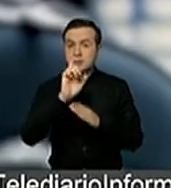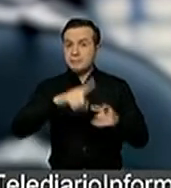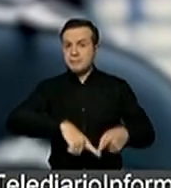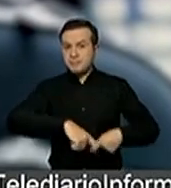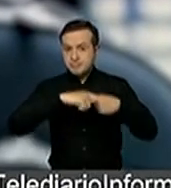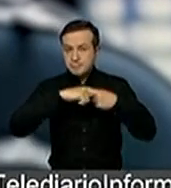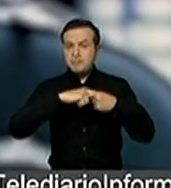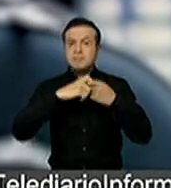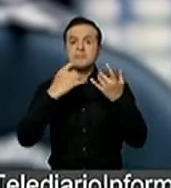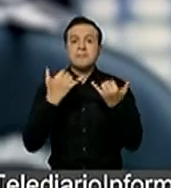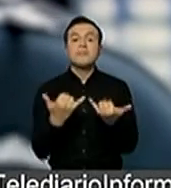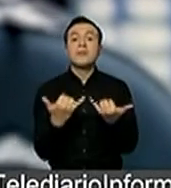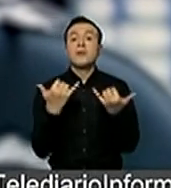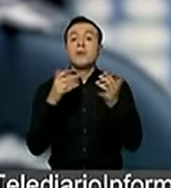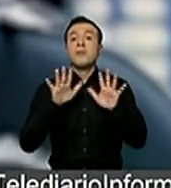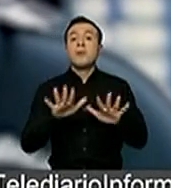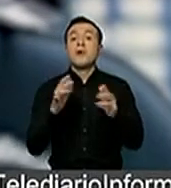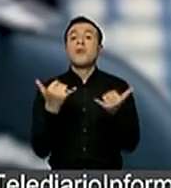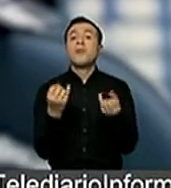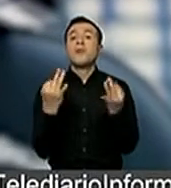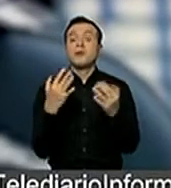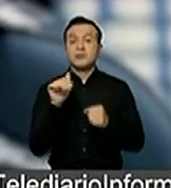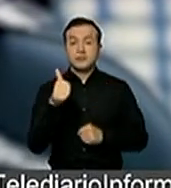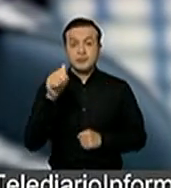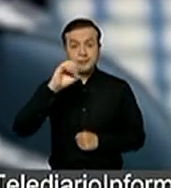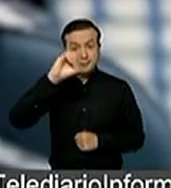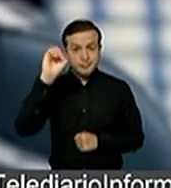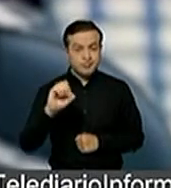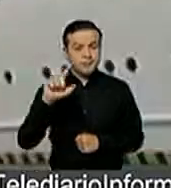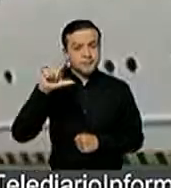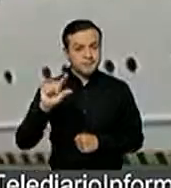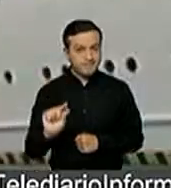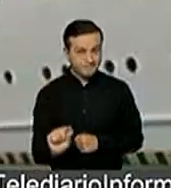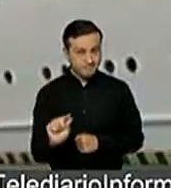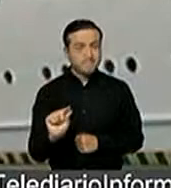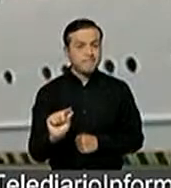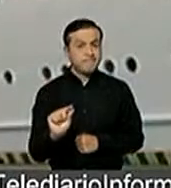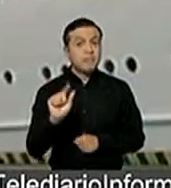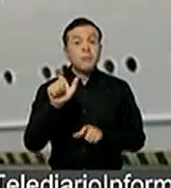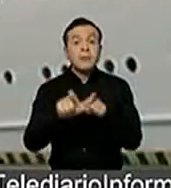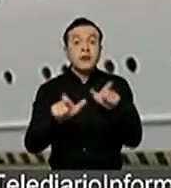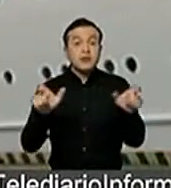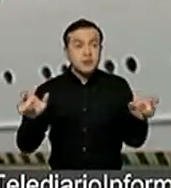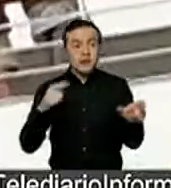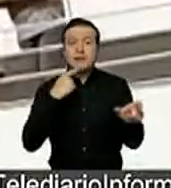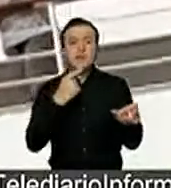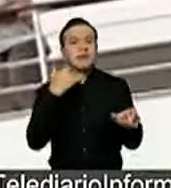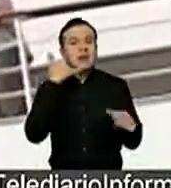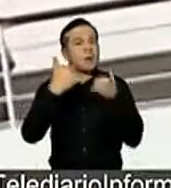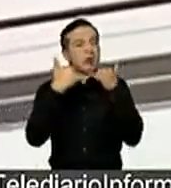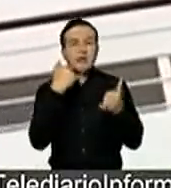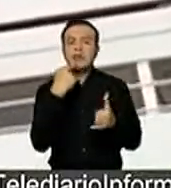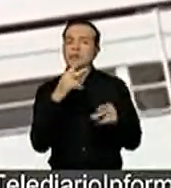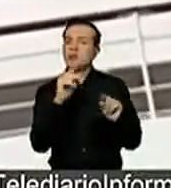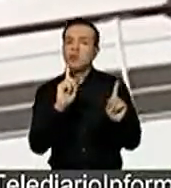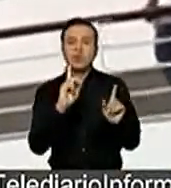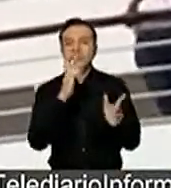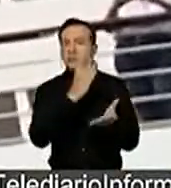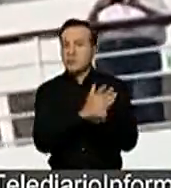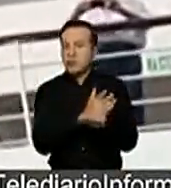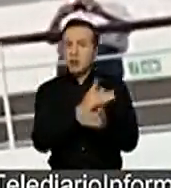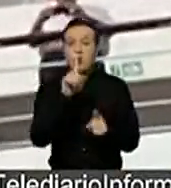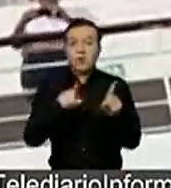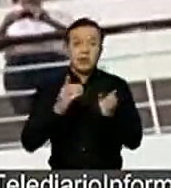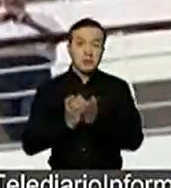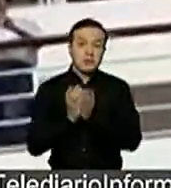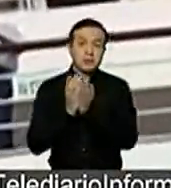del hospedaje en estos días de paralización llegó al 10% de su capacidad. Cancelaciones que, como explicó García, alteraron incluso el itinerario de cruceros